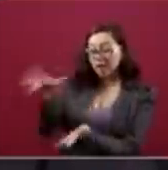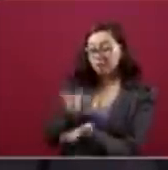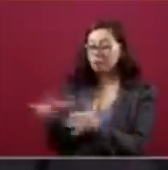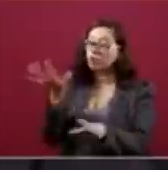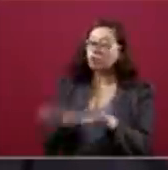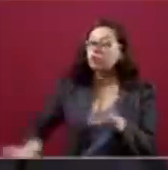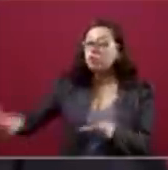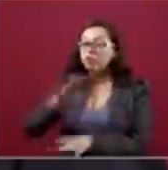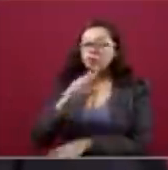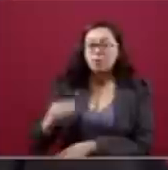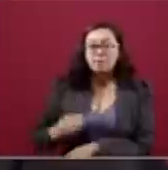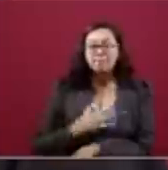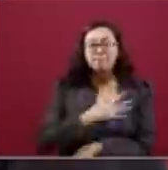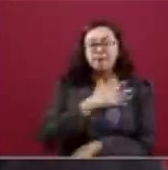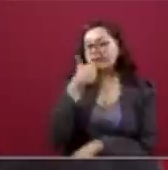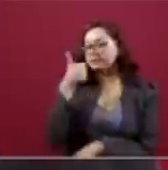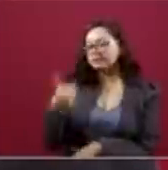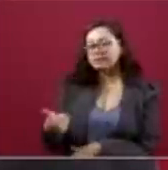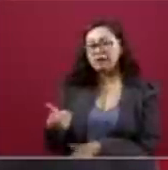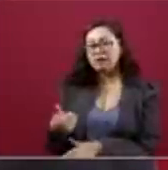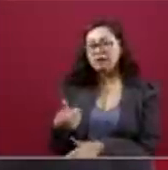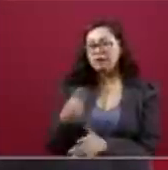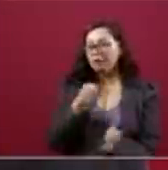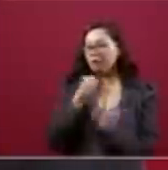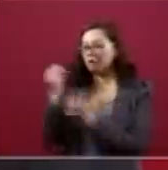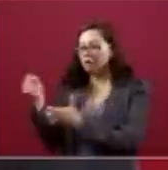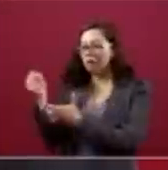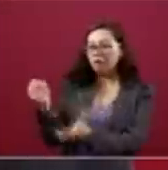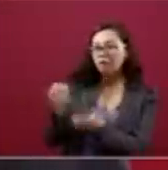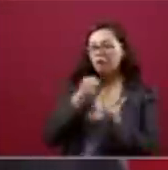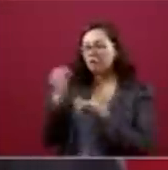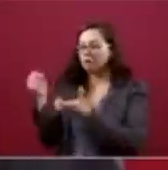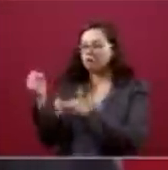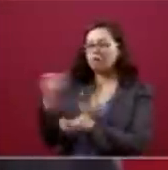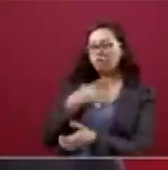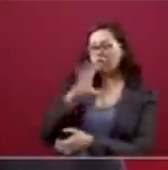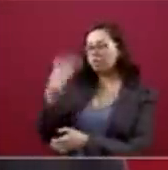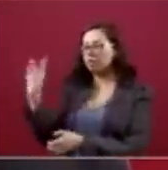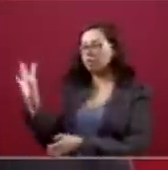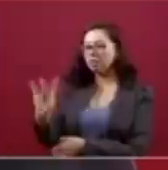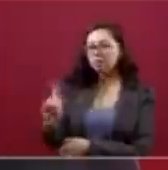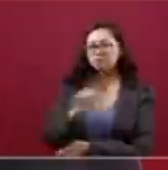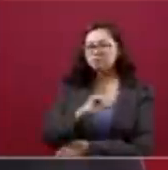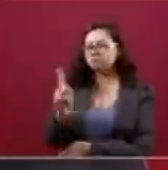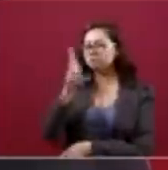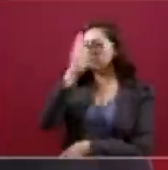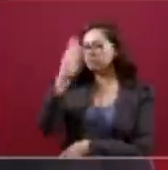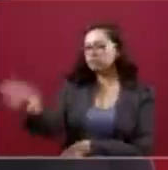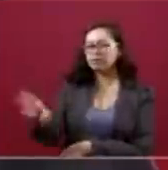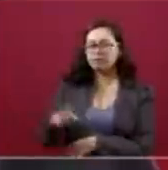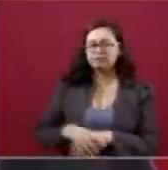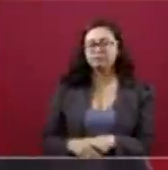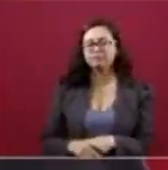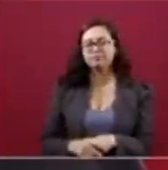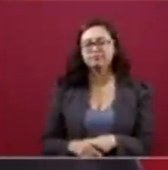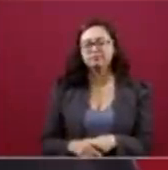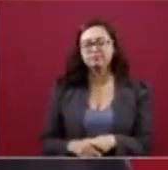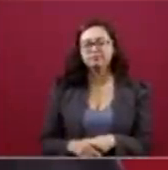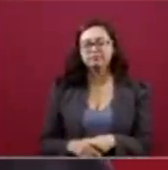se va a entregar de manera directa a los beneficiarios. Entonces,